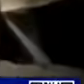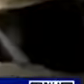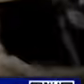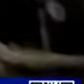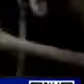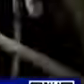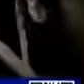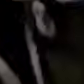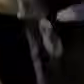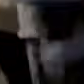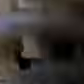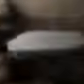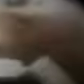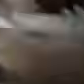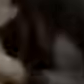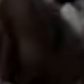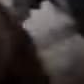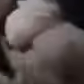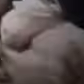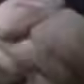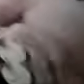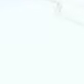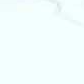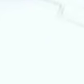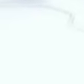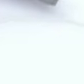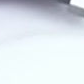En instantes.